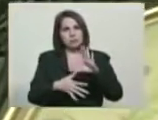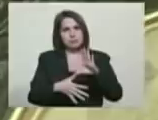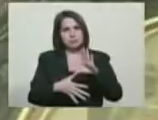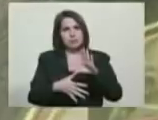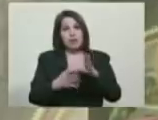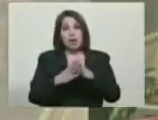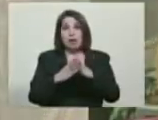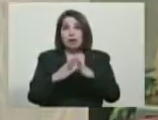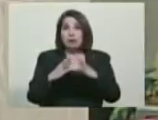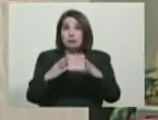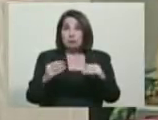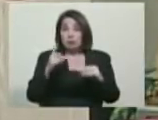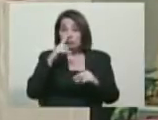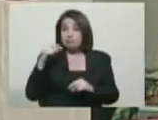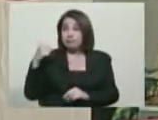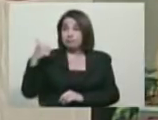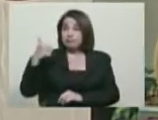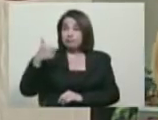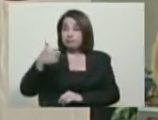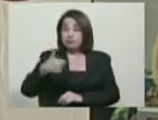Es una historia de una larga lucha